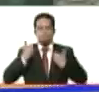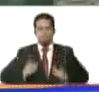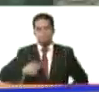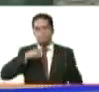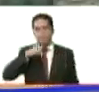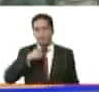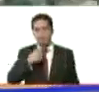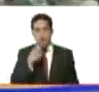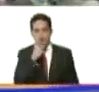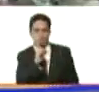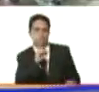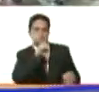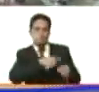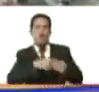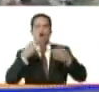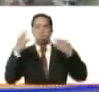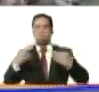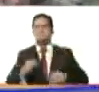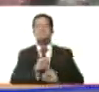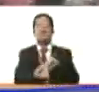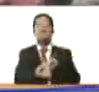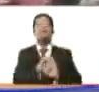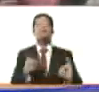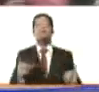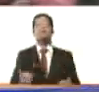Nacional Bolivariana.